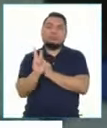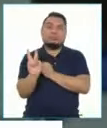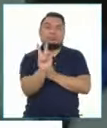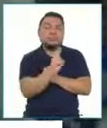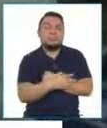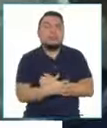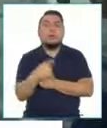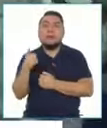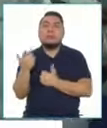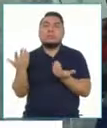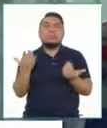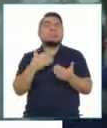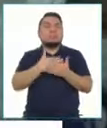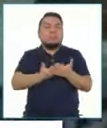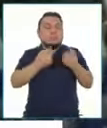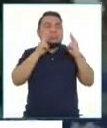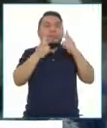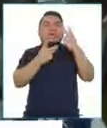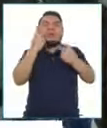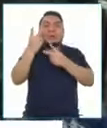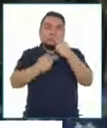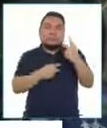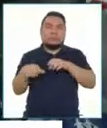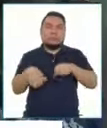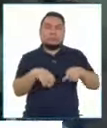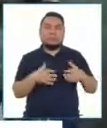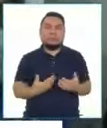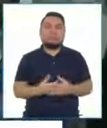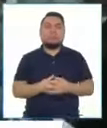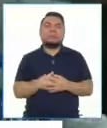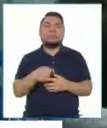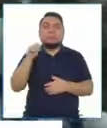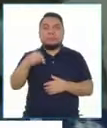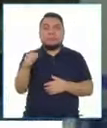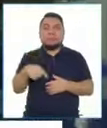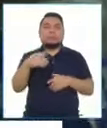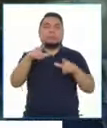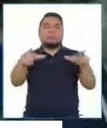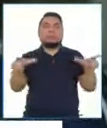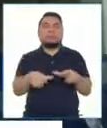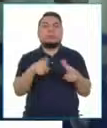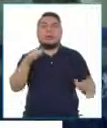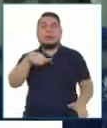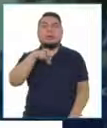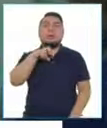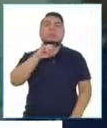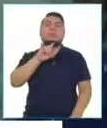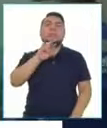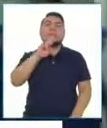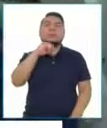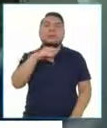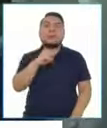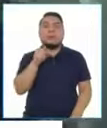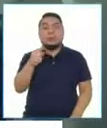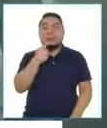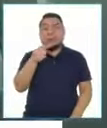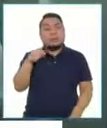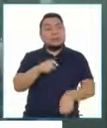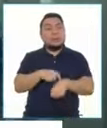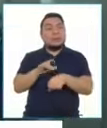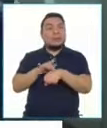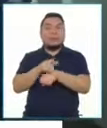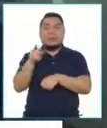como parte de una jornada visita que realiza aquí a la región Apurímac. Hay que señalar que a tempranas horas